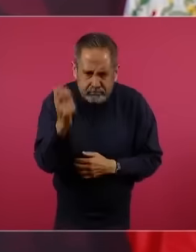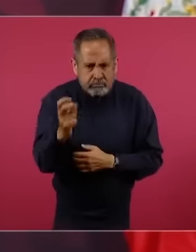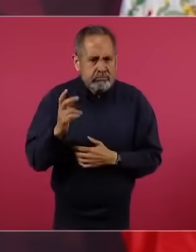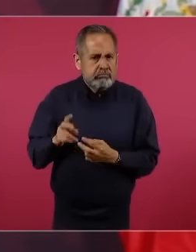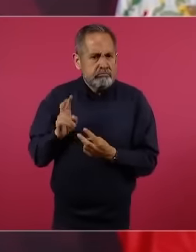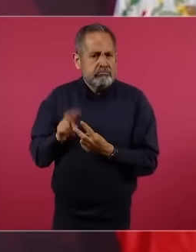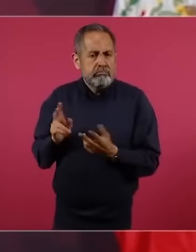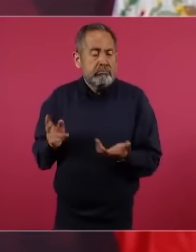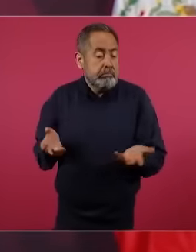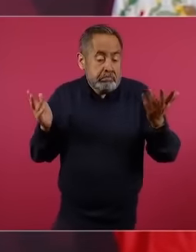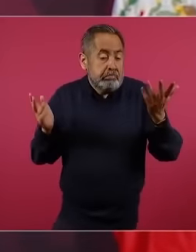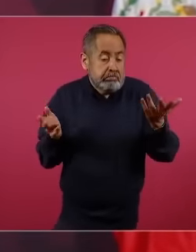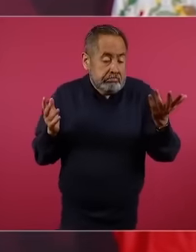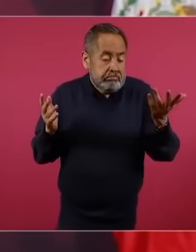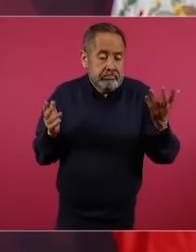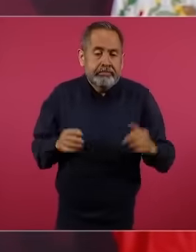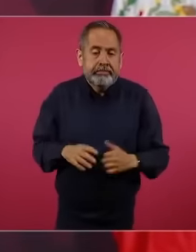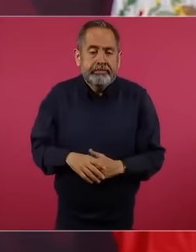Bueno,